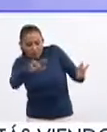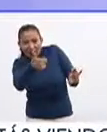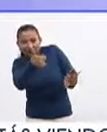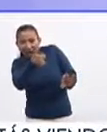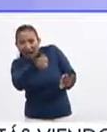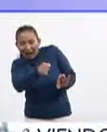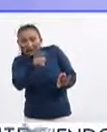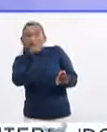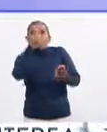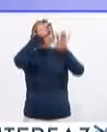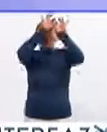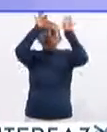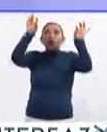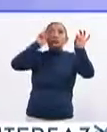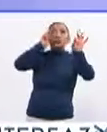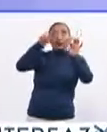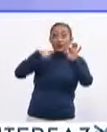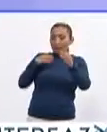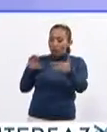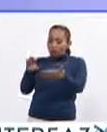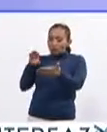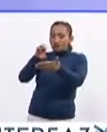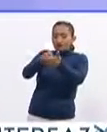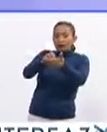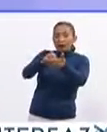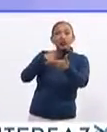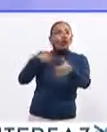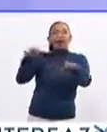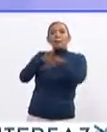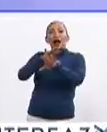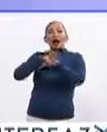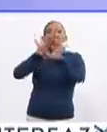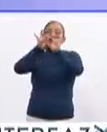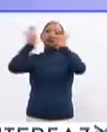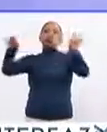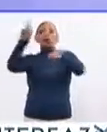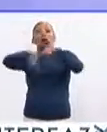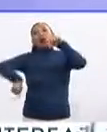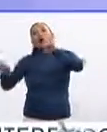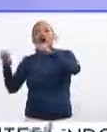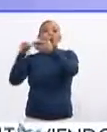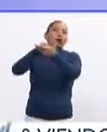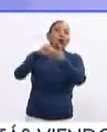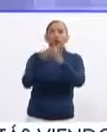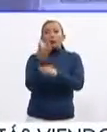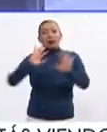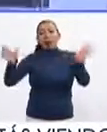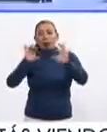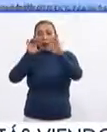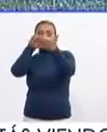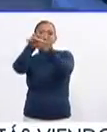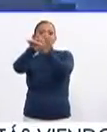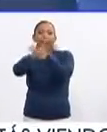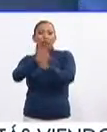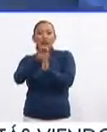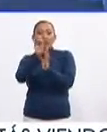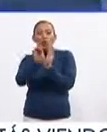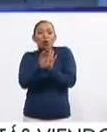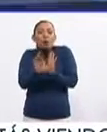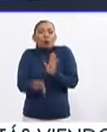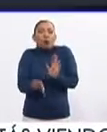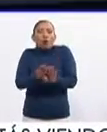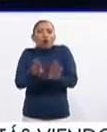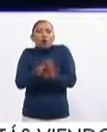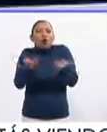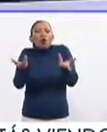casas para poder poner estos dispositivos y que no tengan que cambiar ninguna de sus instalaciones. Claro, entonces platícanos, por ejemplo, un ejemplo. ¿Cómo se